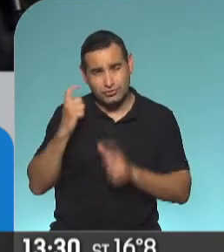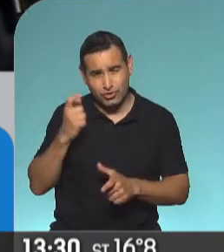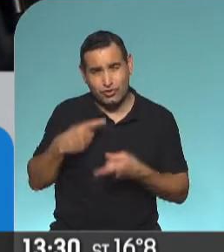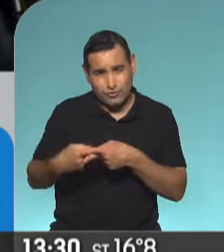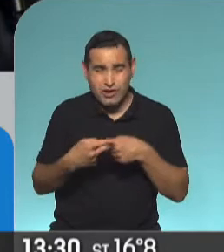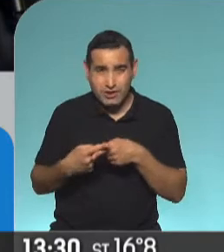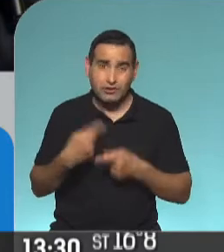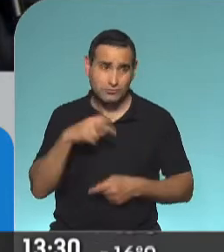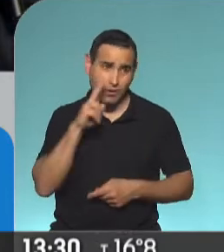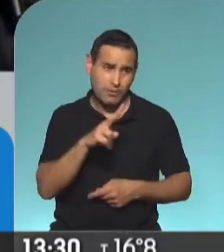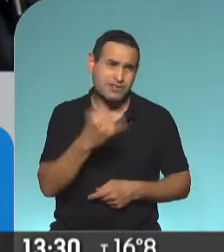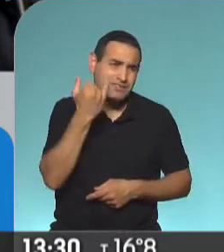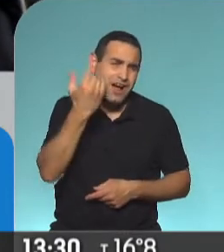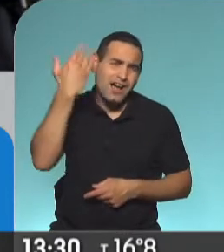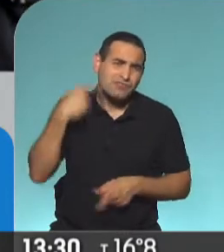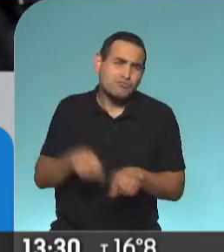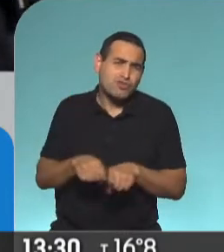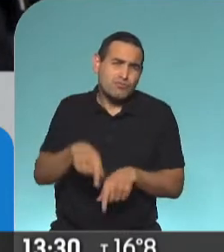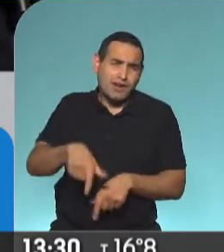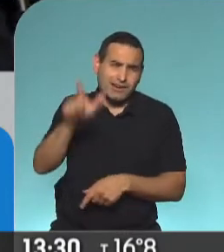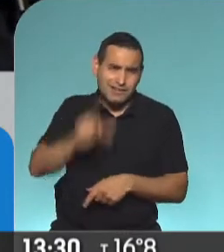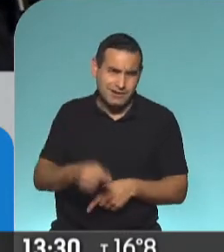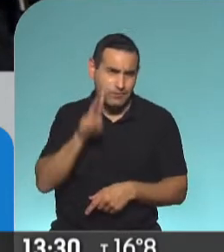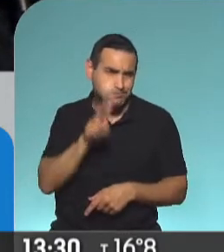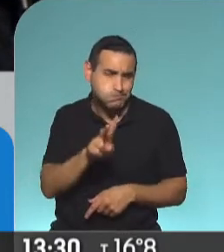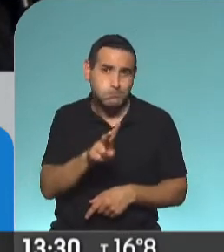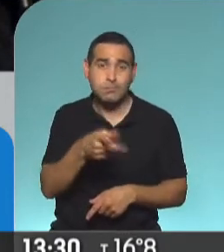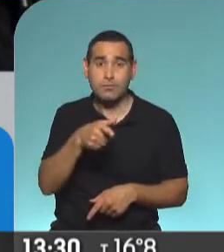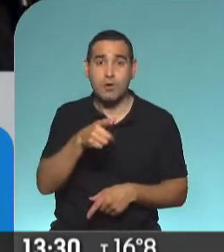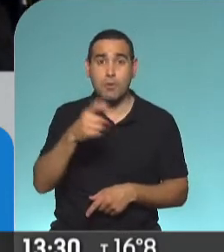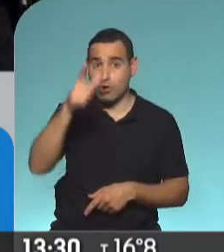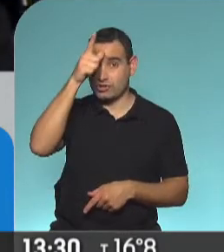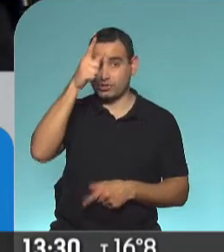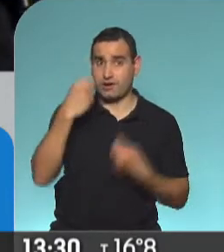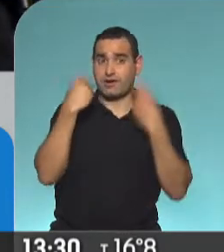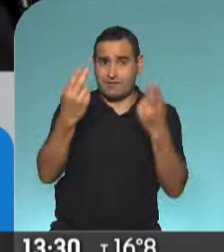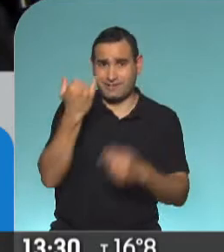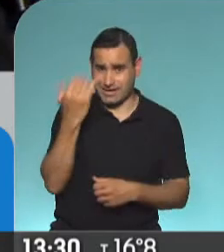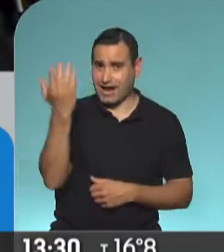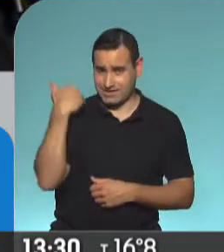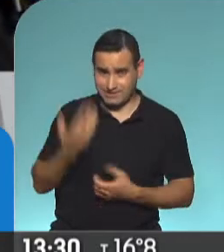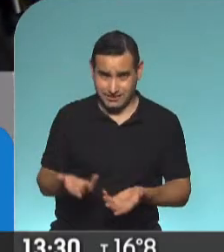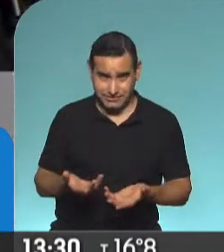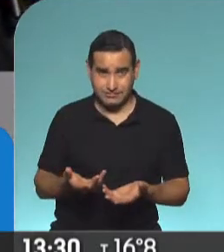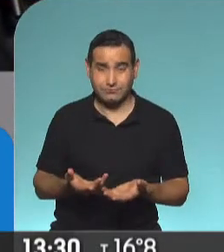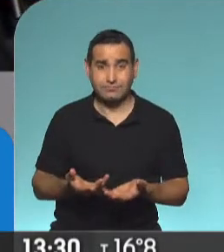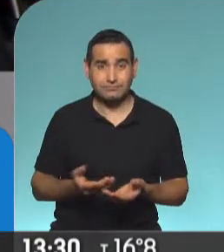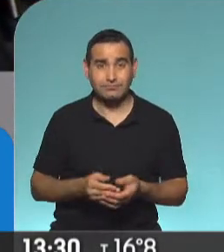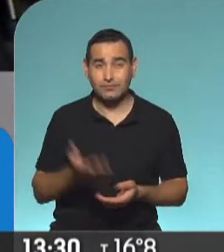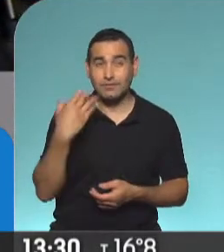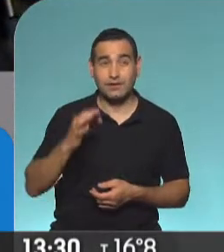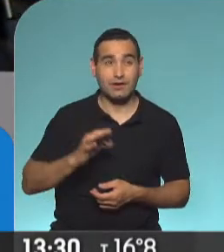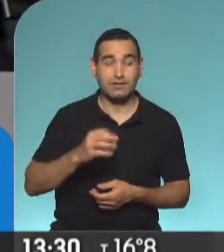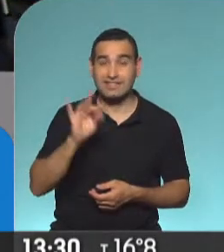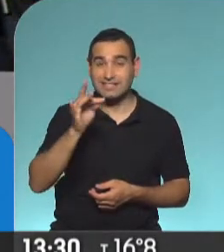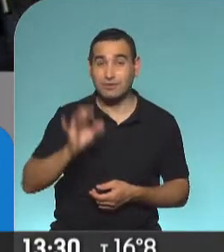ya, digo, todas estas cosas ya sucedieron en este país. Porque alzamientos policiales hubo. Hubo en